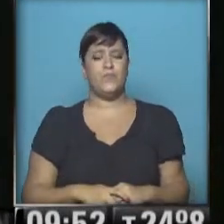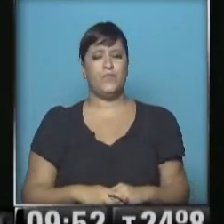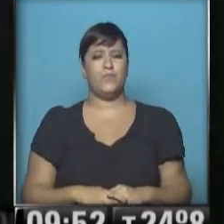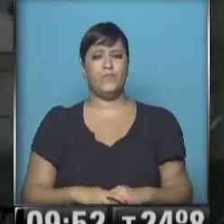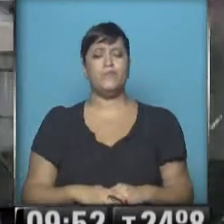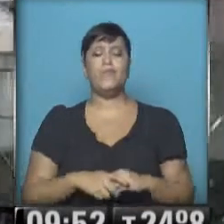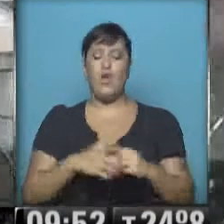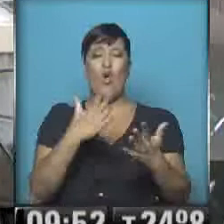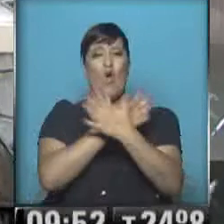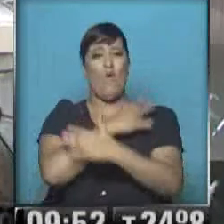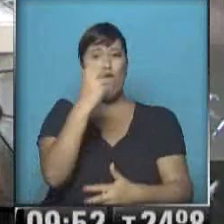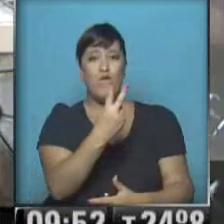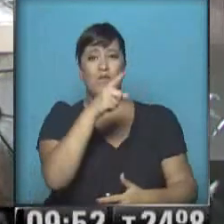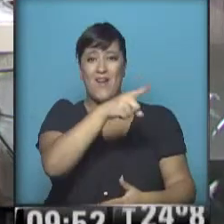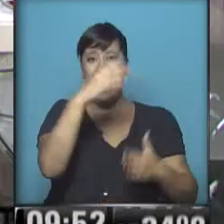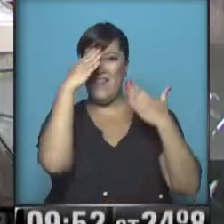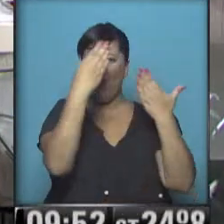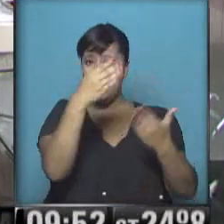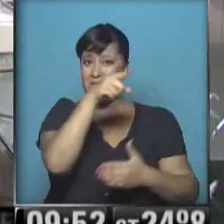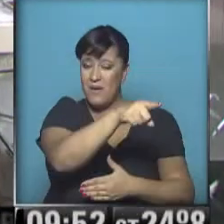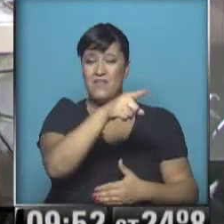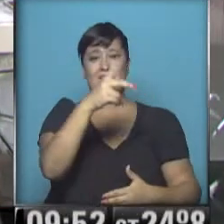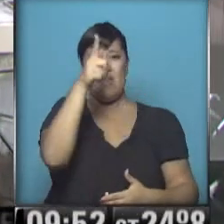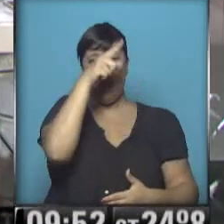que fue el funeral la despedida al otro agente asesinado estamos hablando de ramos